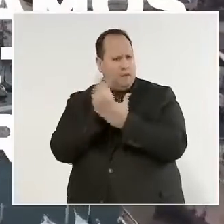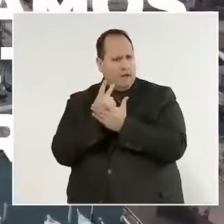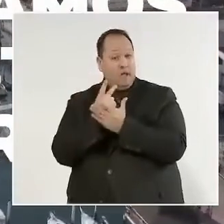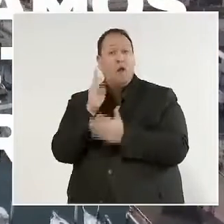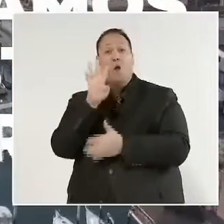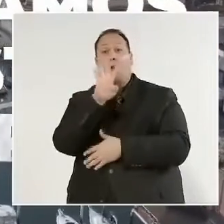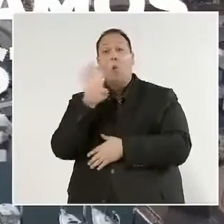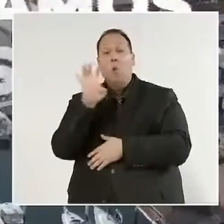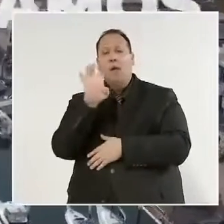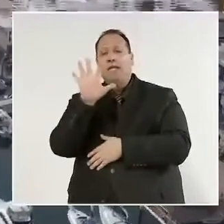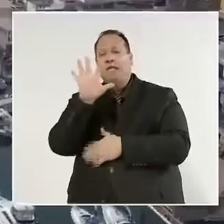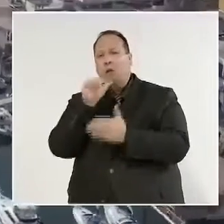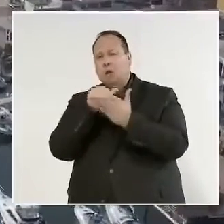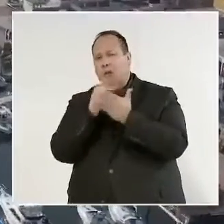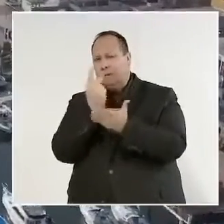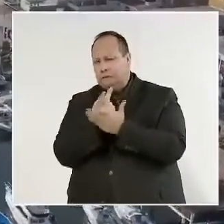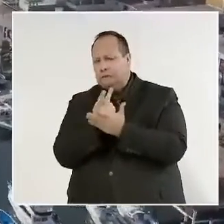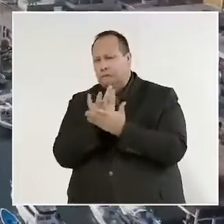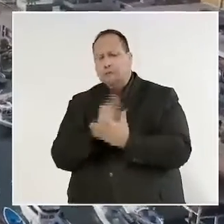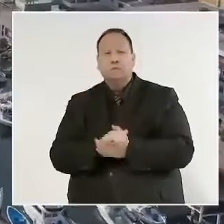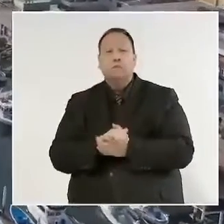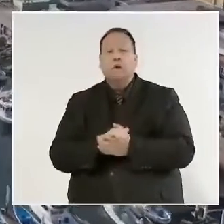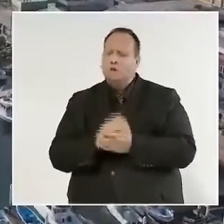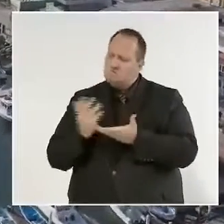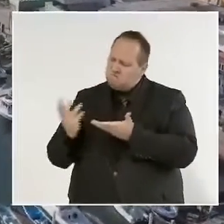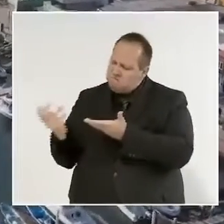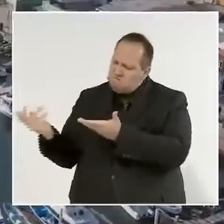este rubro. Con una inversión de